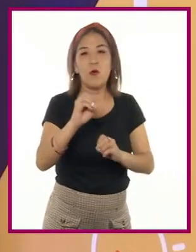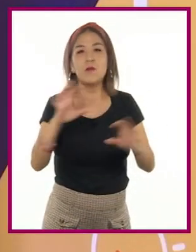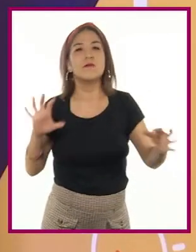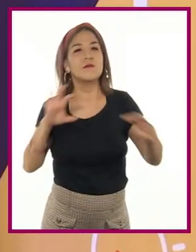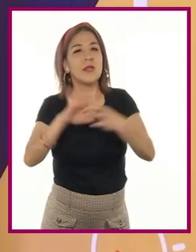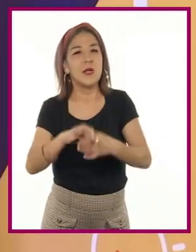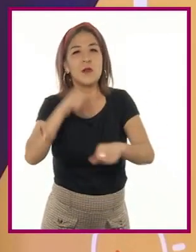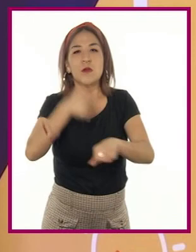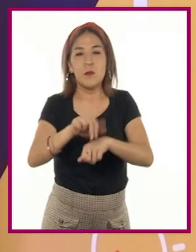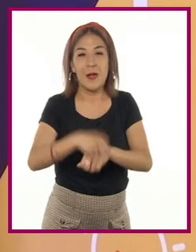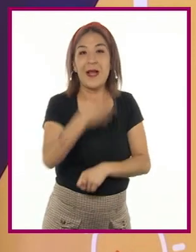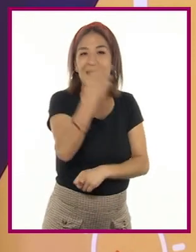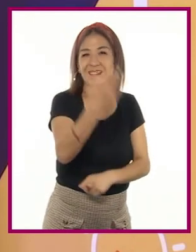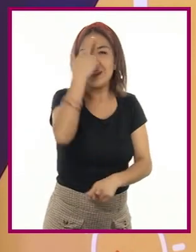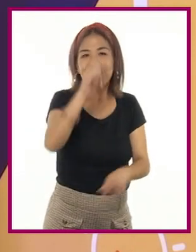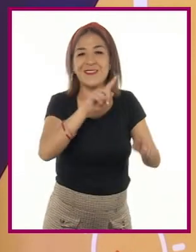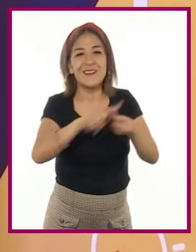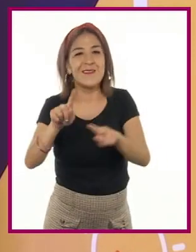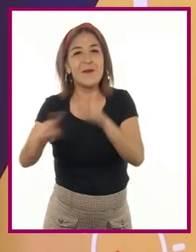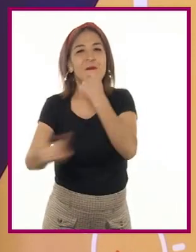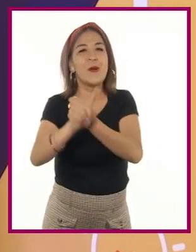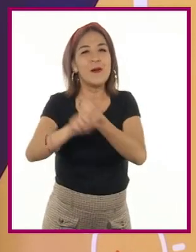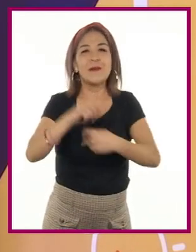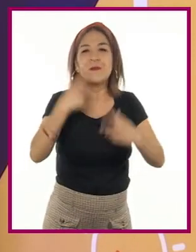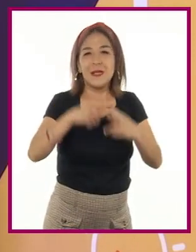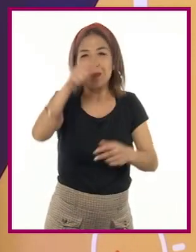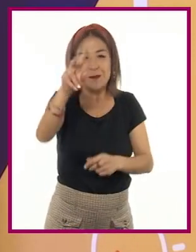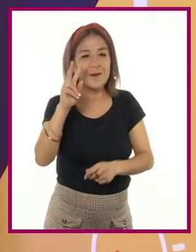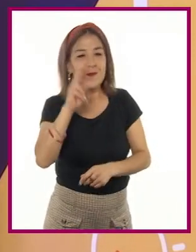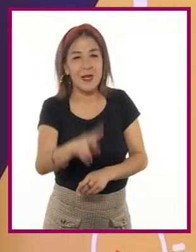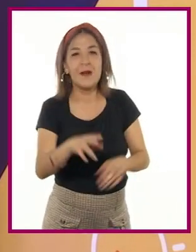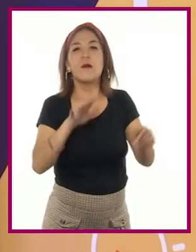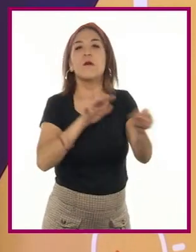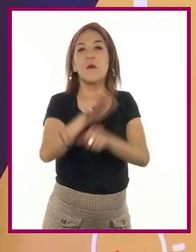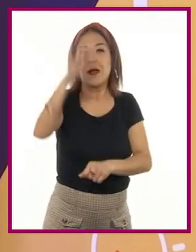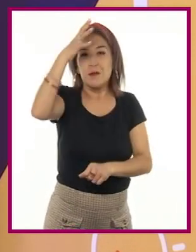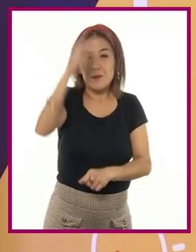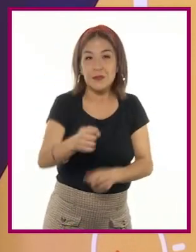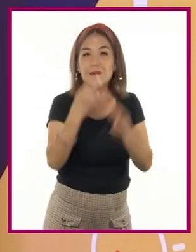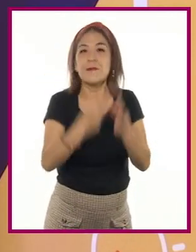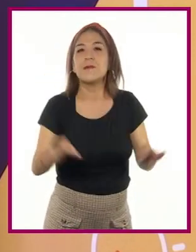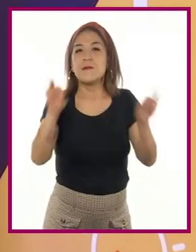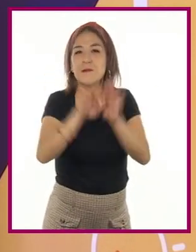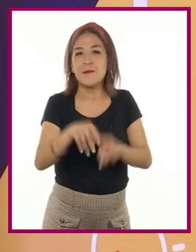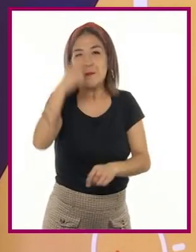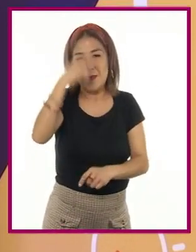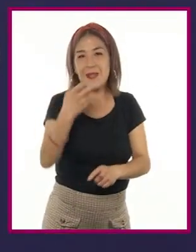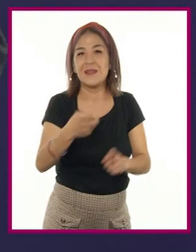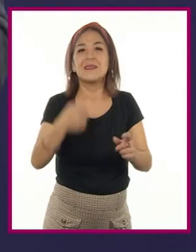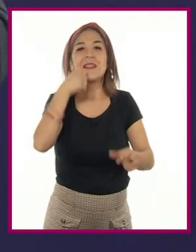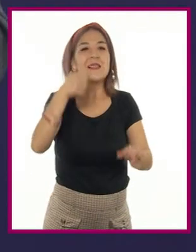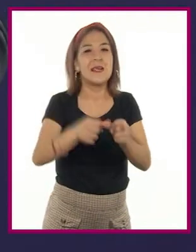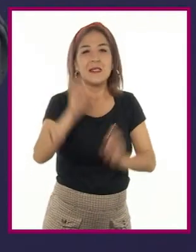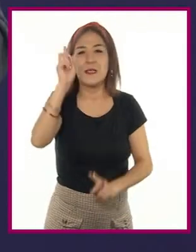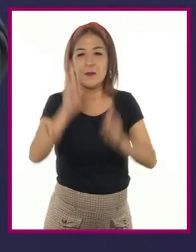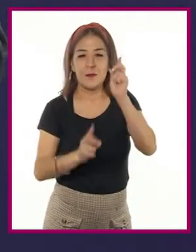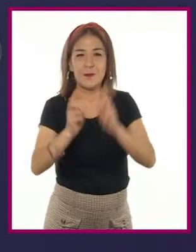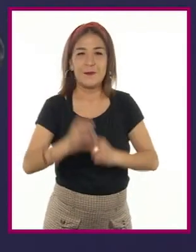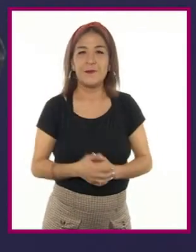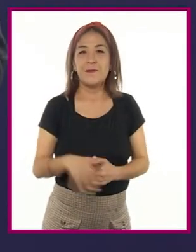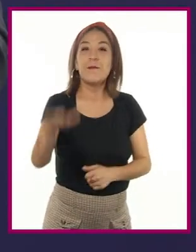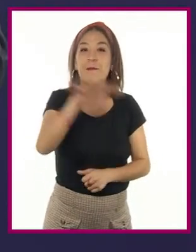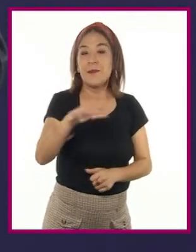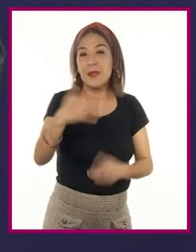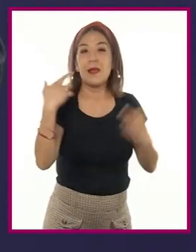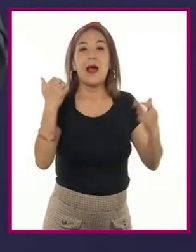medio de diferentes situaciones se observa una sucesión de conceptos fundamentales alrededor de la incógnita alumnas y alumnos